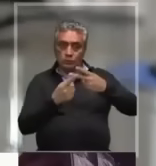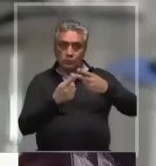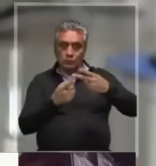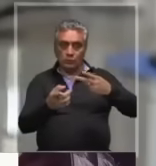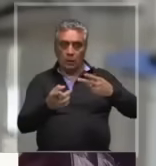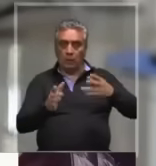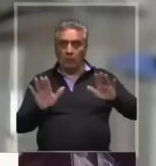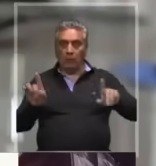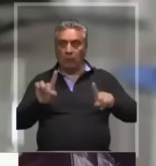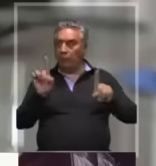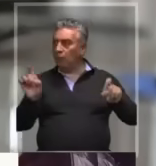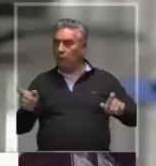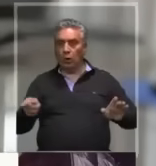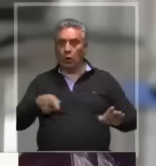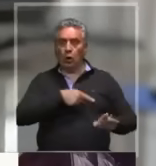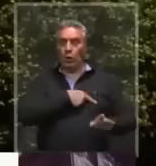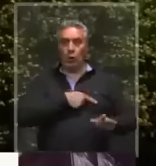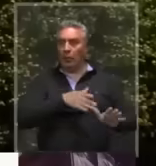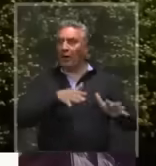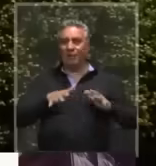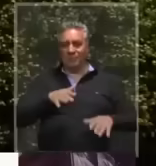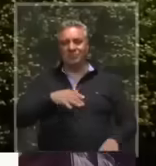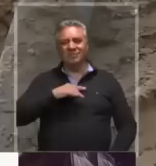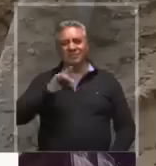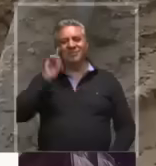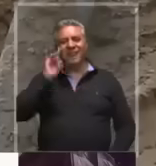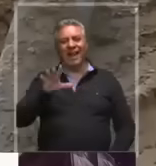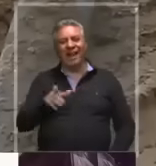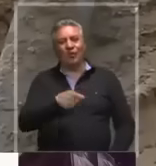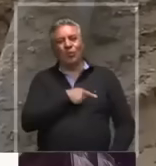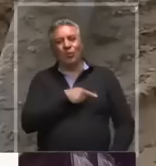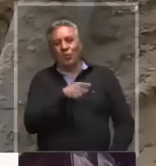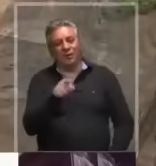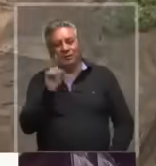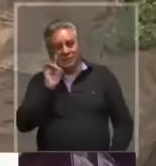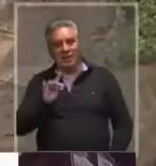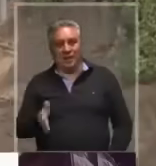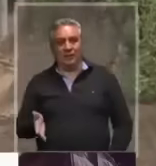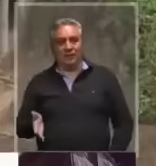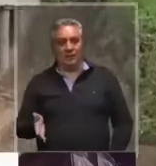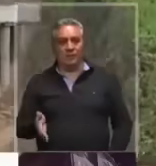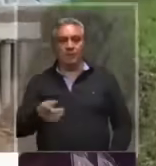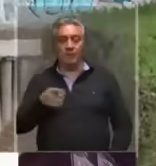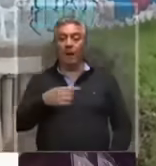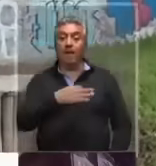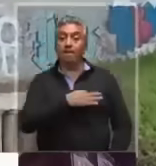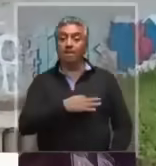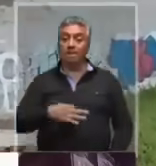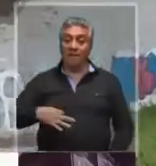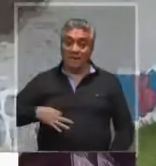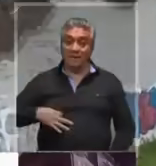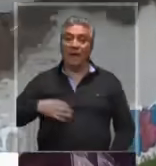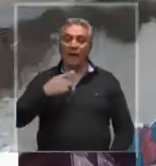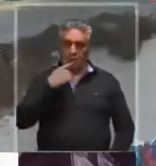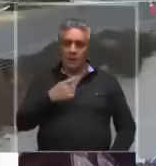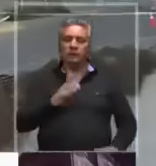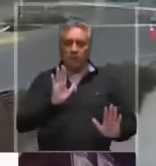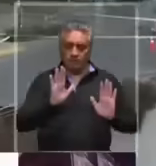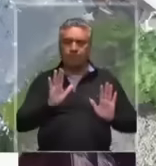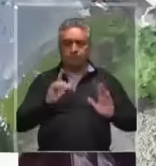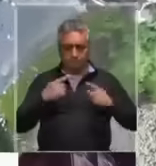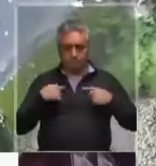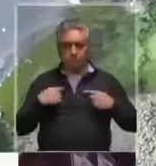nadie sabe quién es la culpa, pero todos sabemos de quién es la culpa. En retrospectiva, la ministra efectivamente asumió la responsabilidad